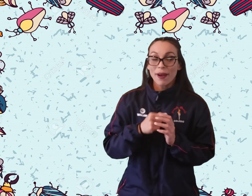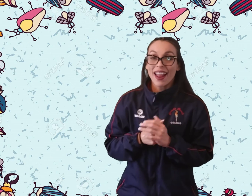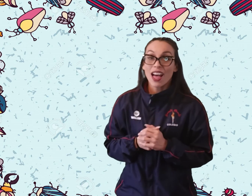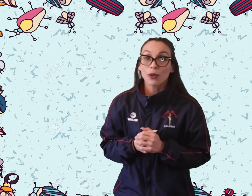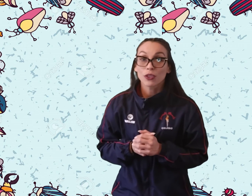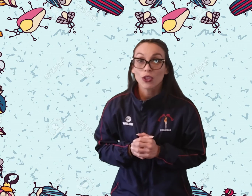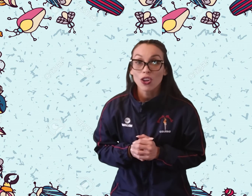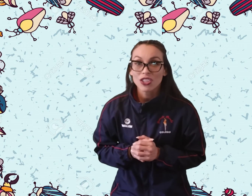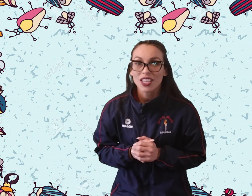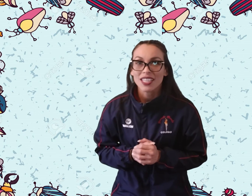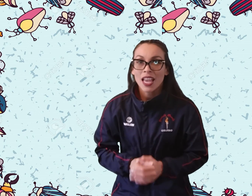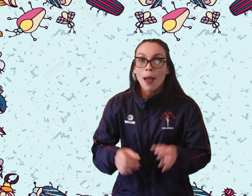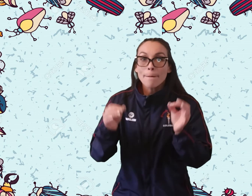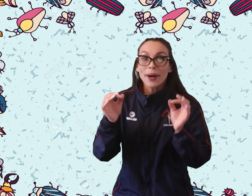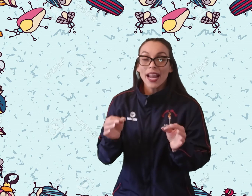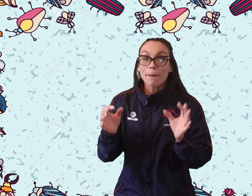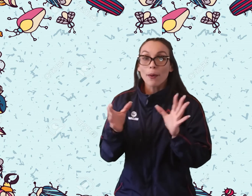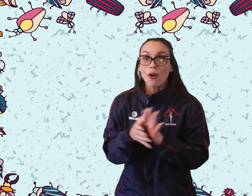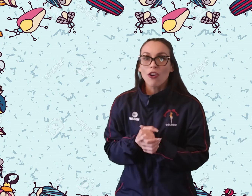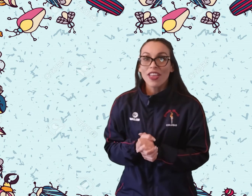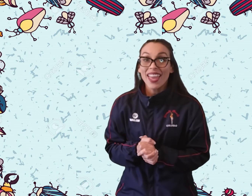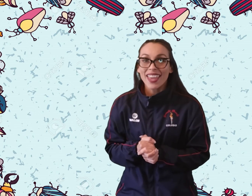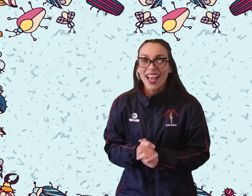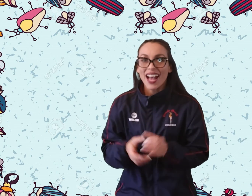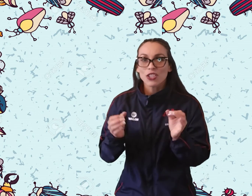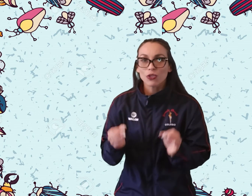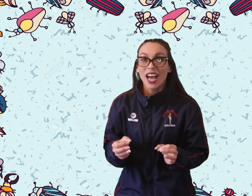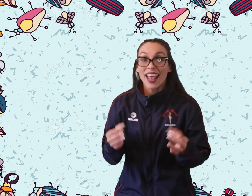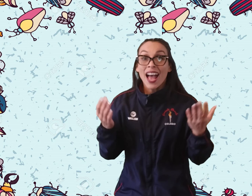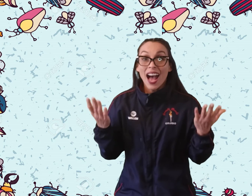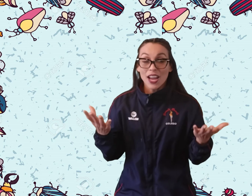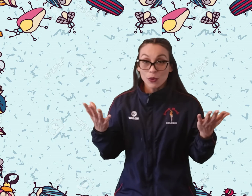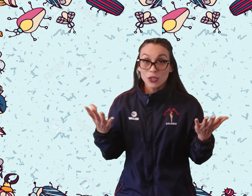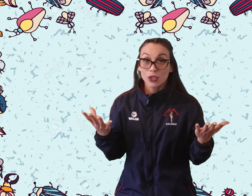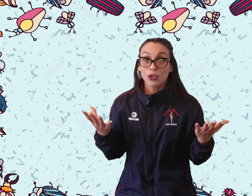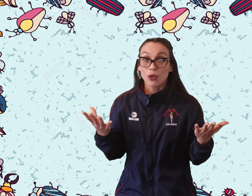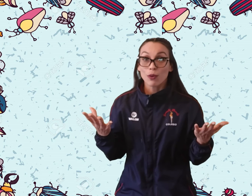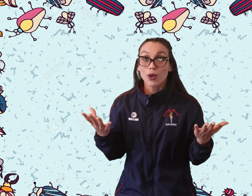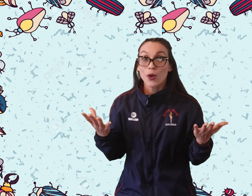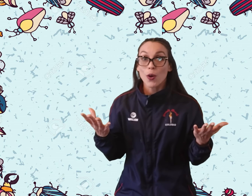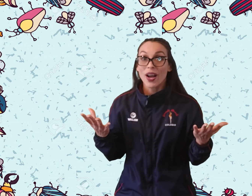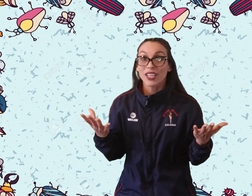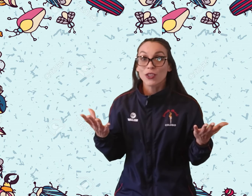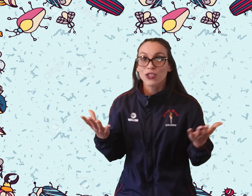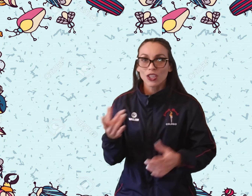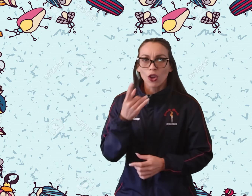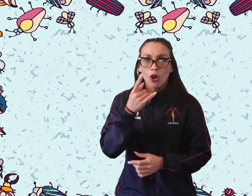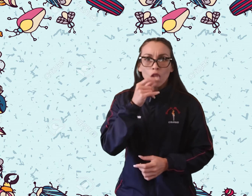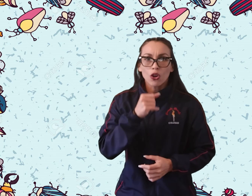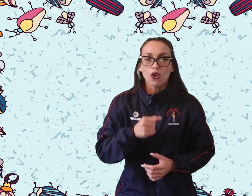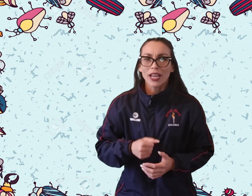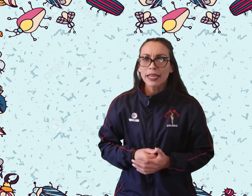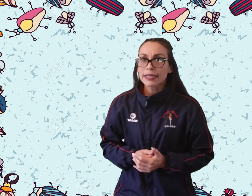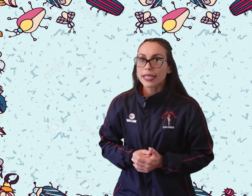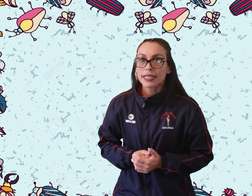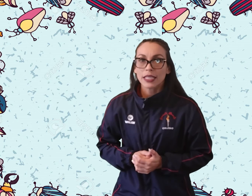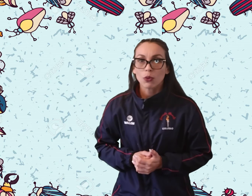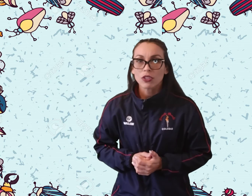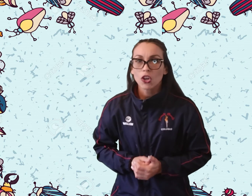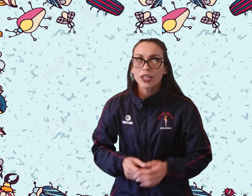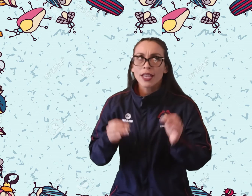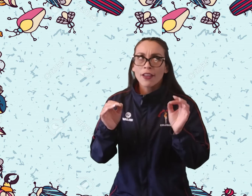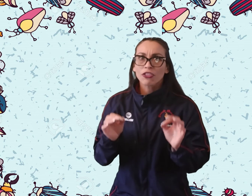¿Estás preparado entonces para poder ayudar a nuestro entomólogo Baigoncito con